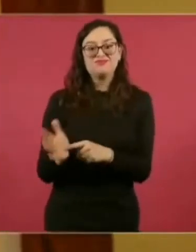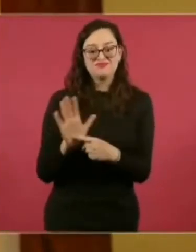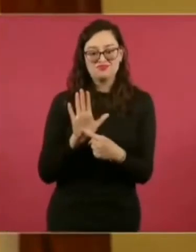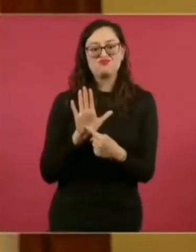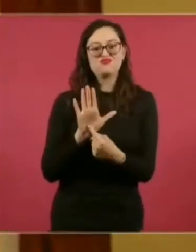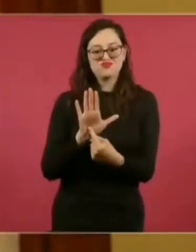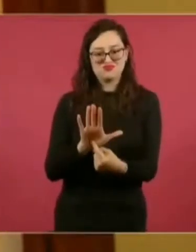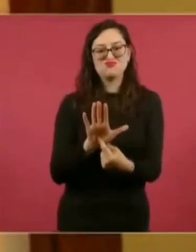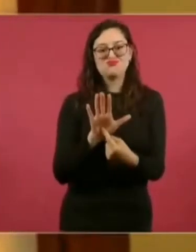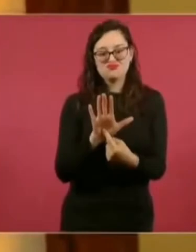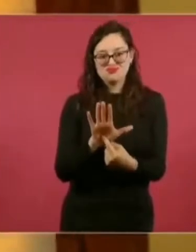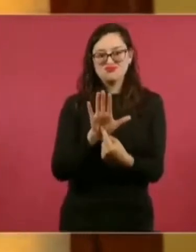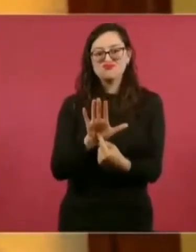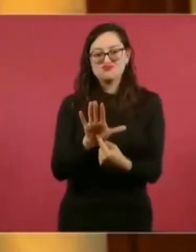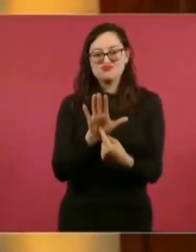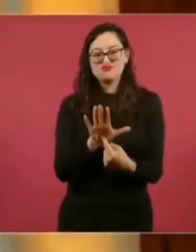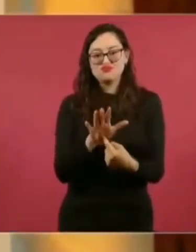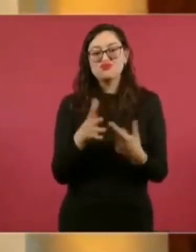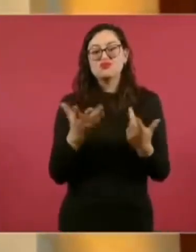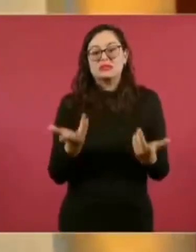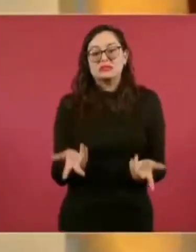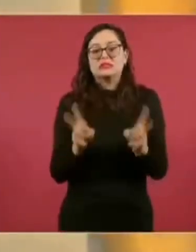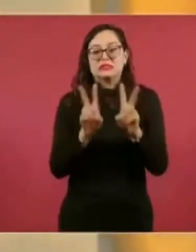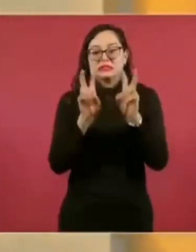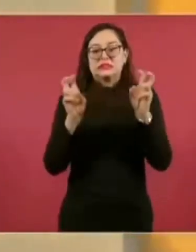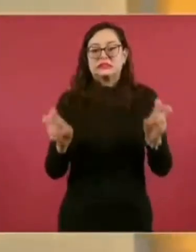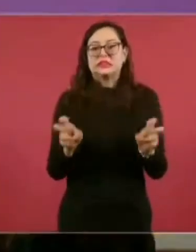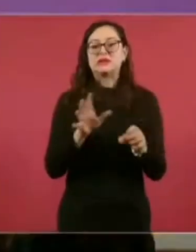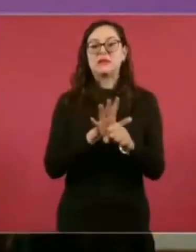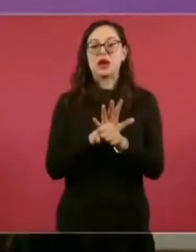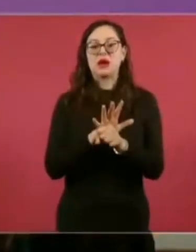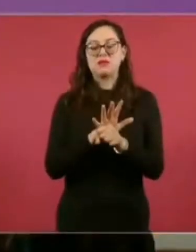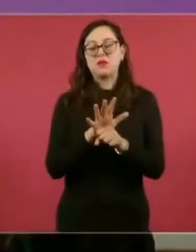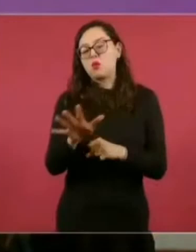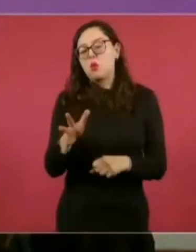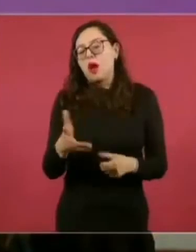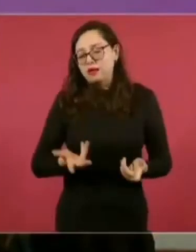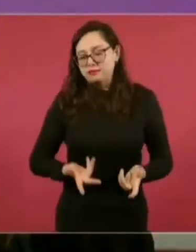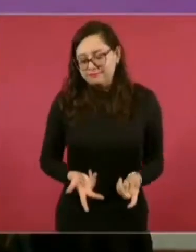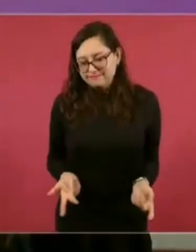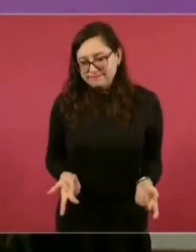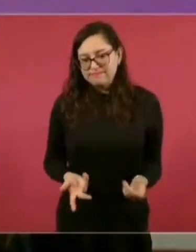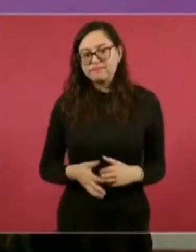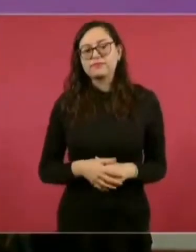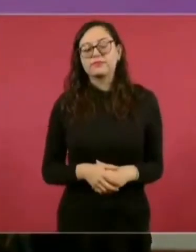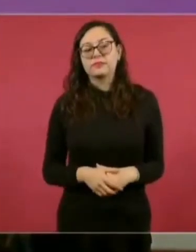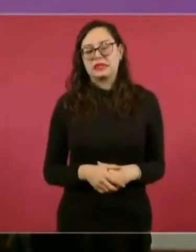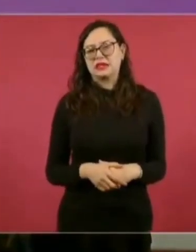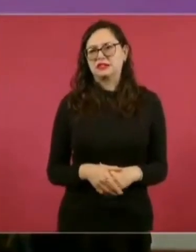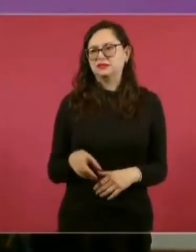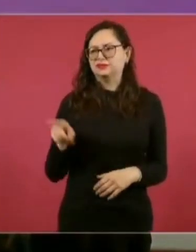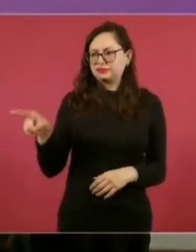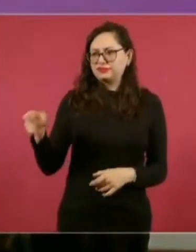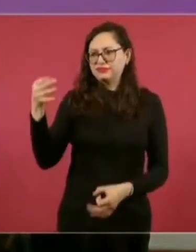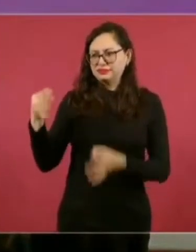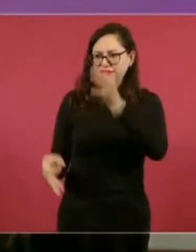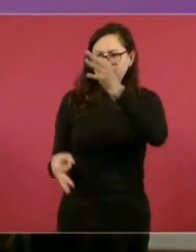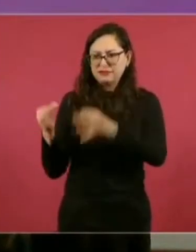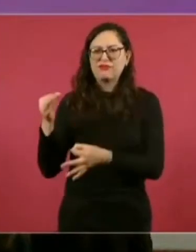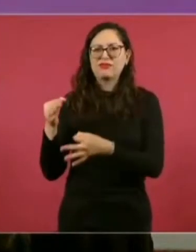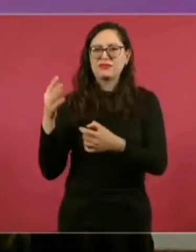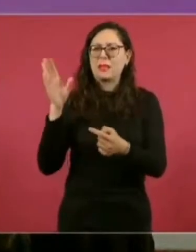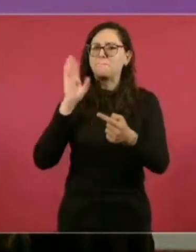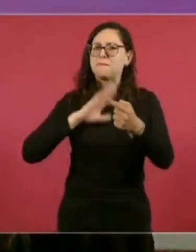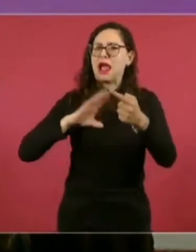aquí, que tienen que ver con cuáles son las razones que han llevado a la presentación de esta